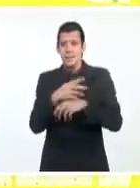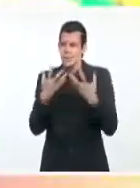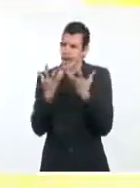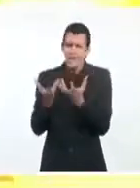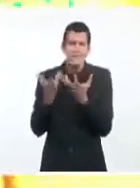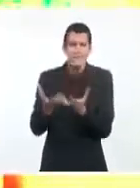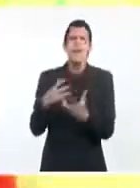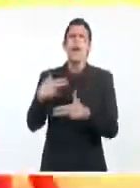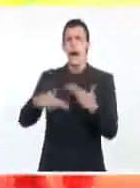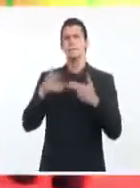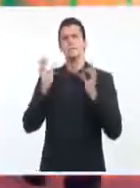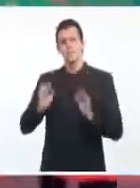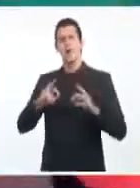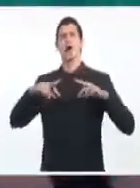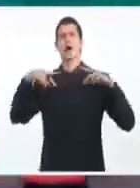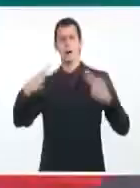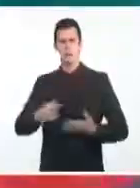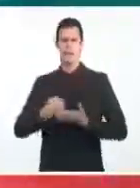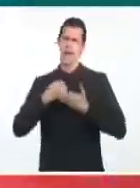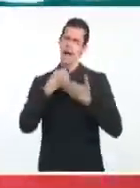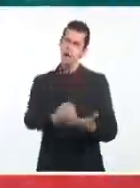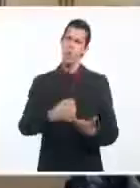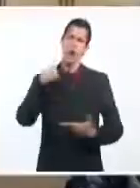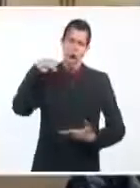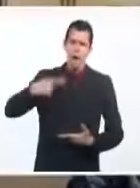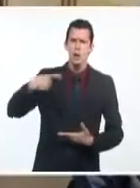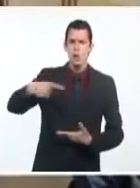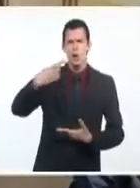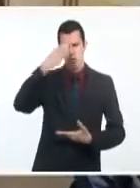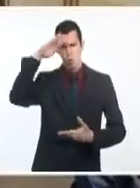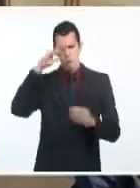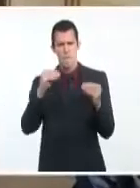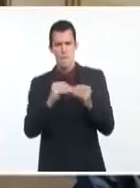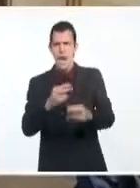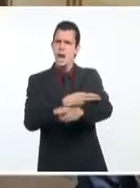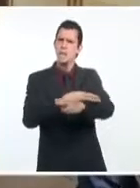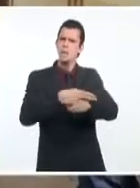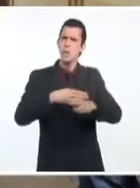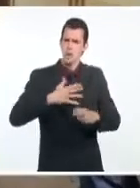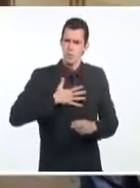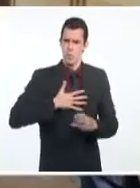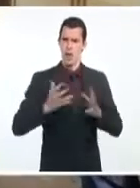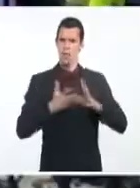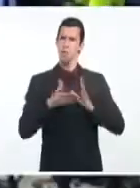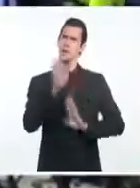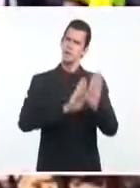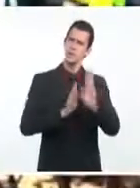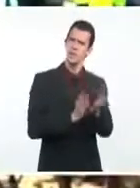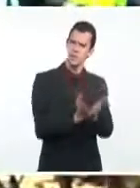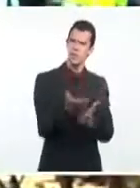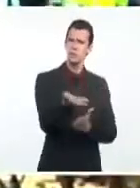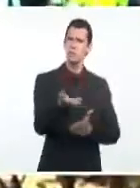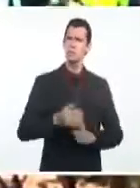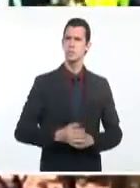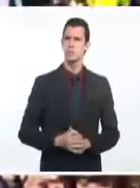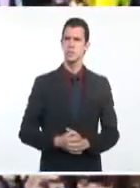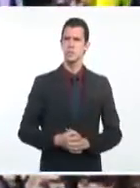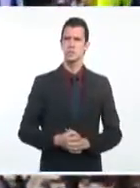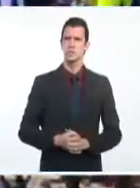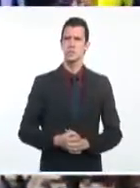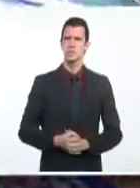países que reconocen a Cuba el apoyo a sus causas históricas, mensajes que, como en todo el mundo, resaltan la labor de